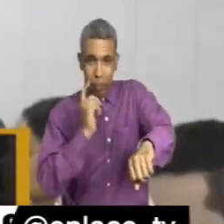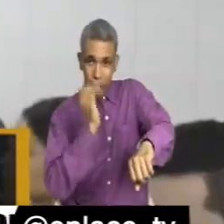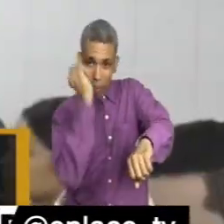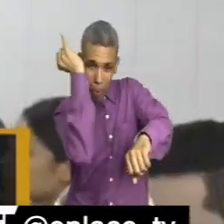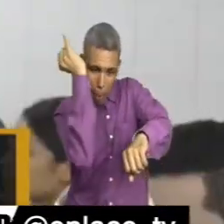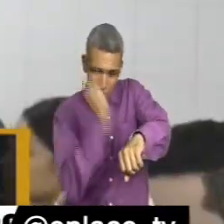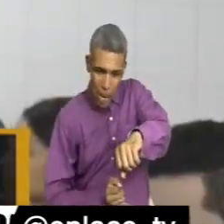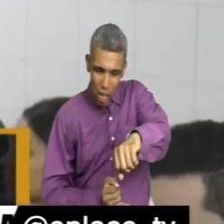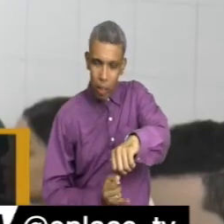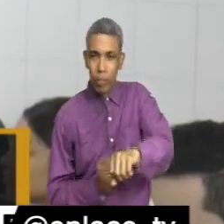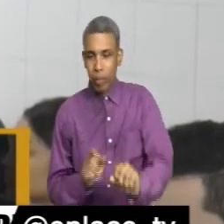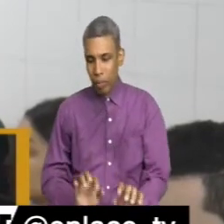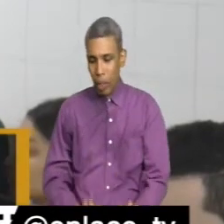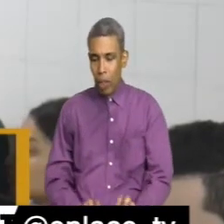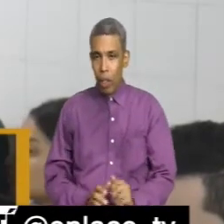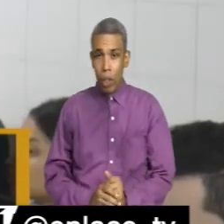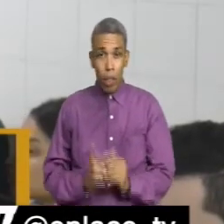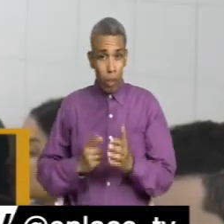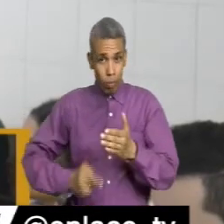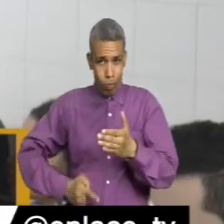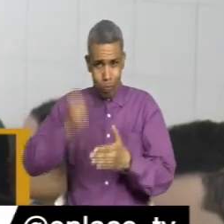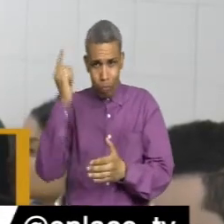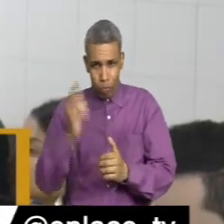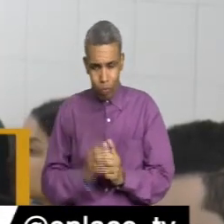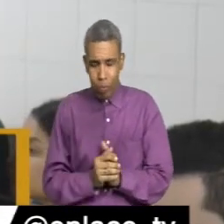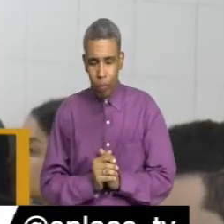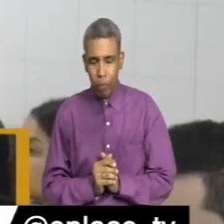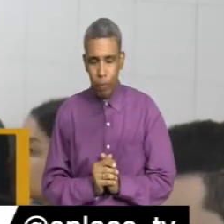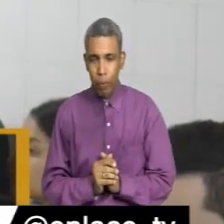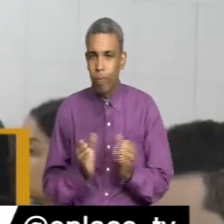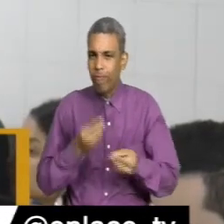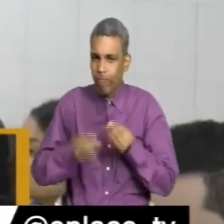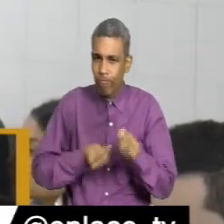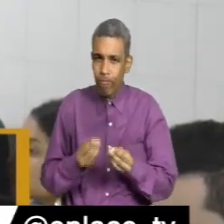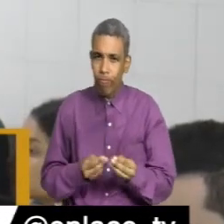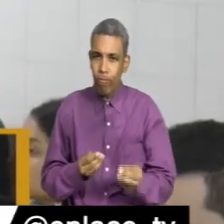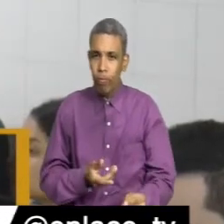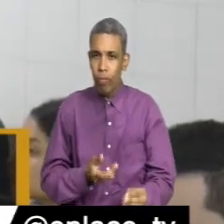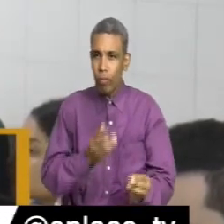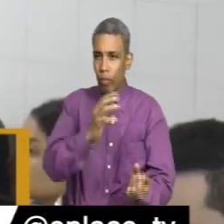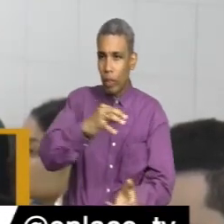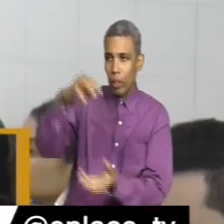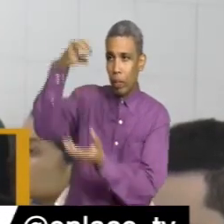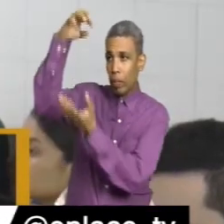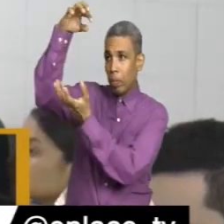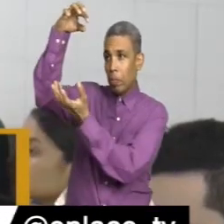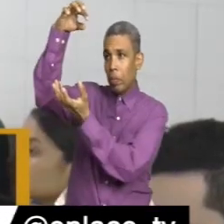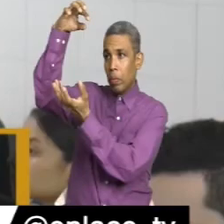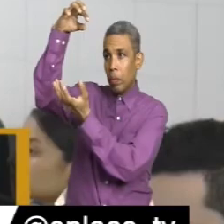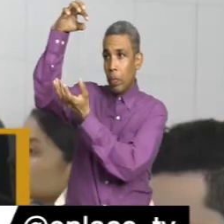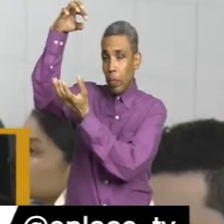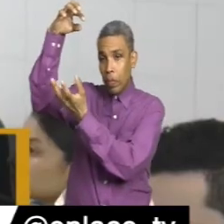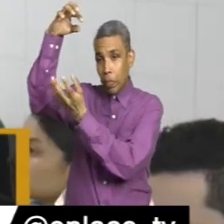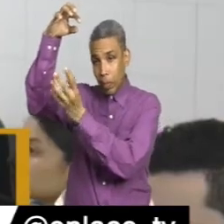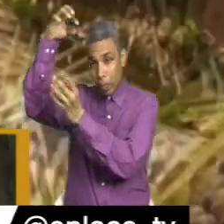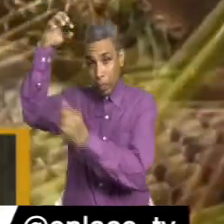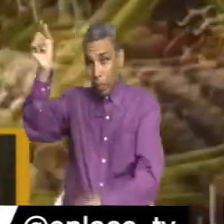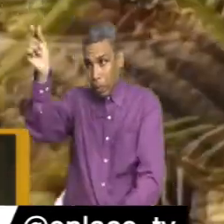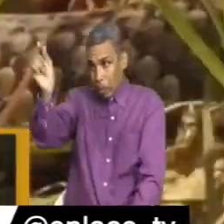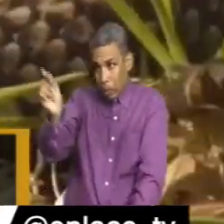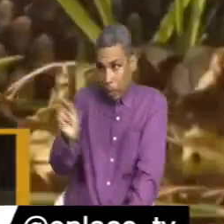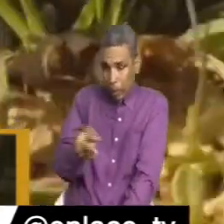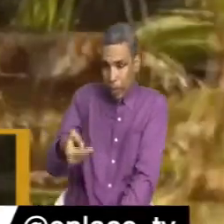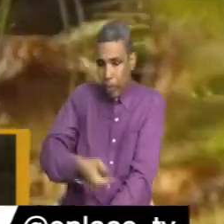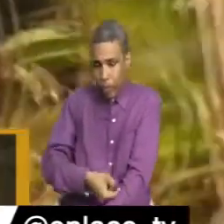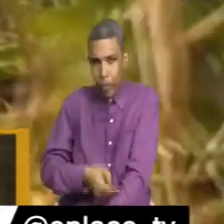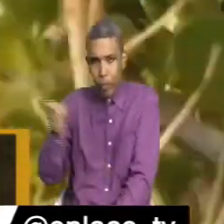protocolo para ese tipo de accidente ofídico, se le coloca suero antiveneno polivalente para este tipo de casos. La